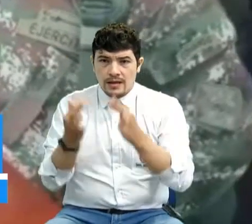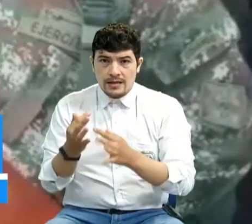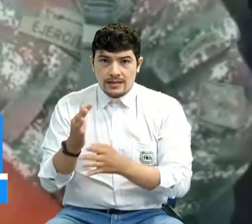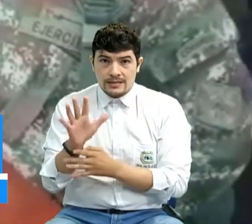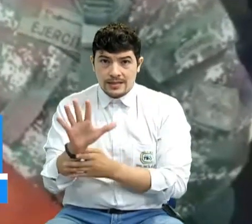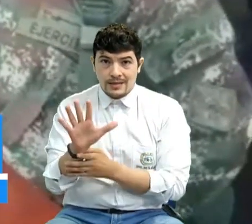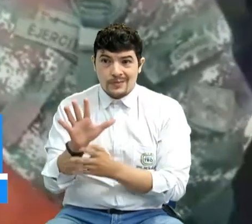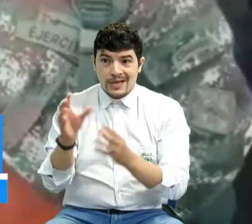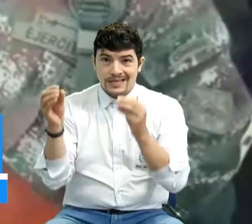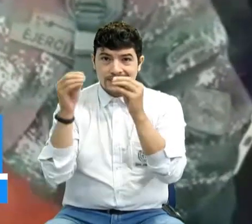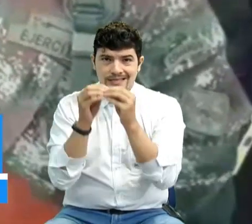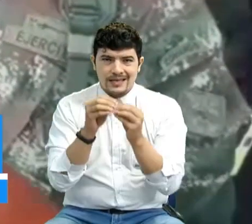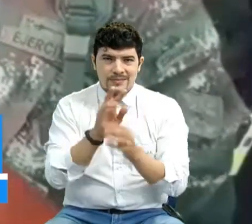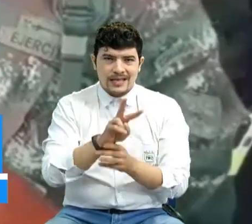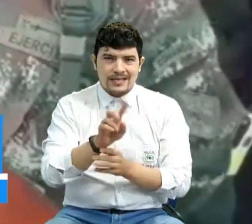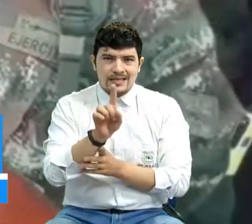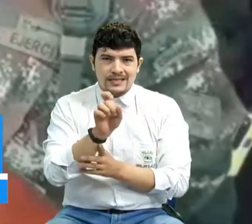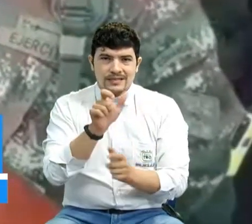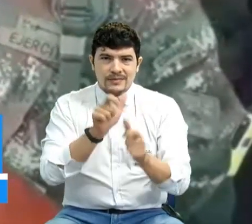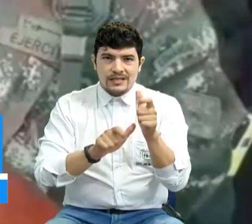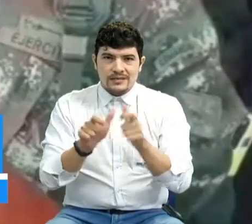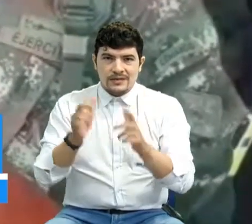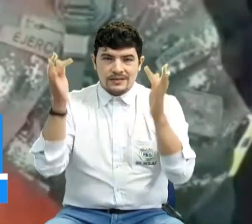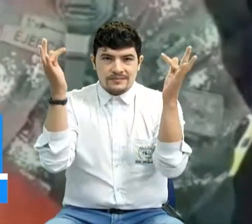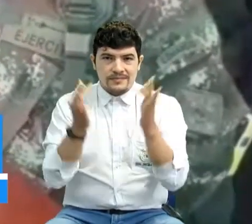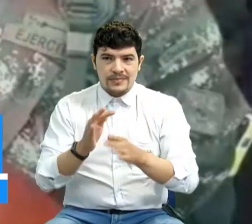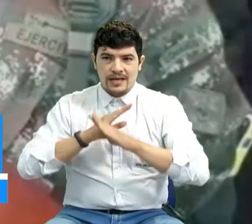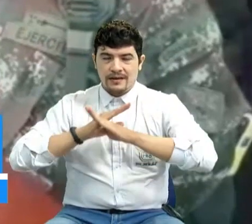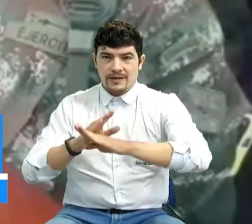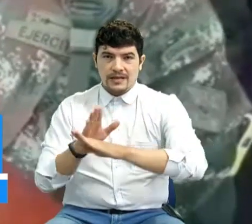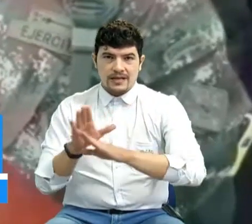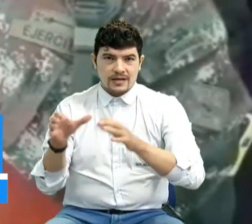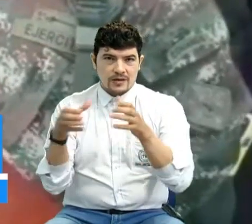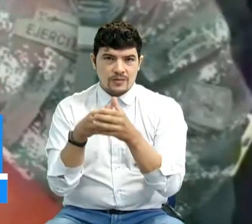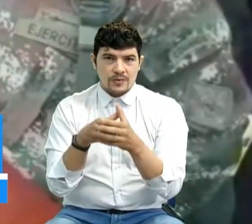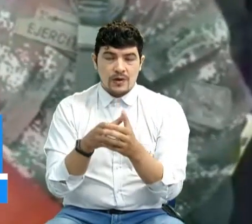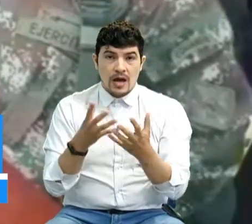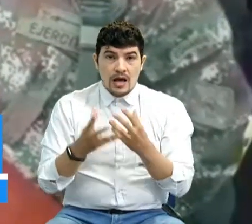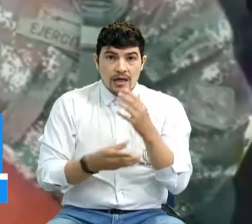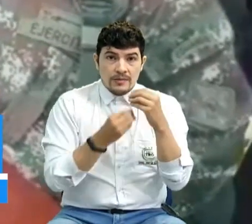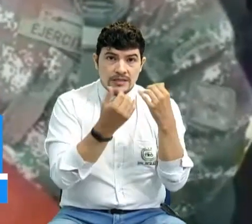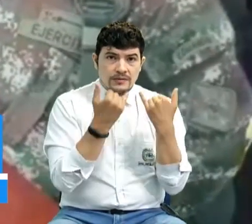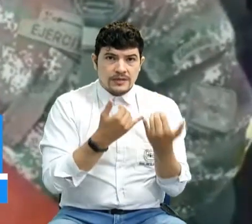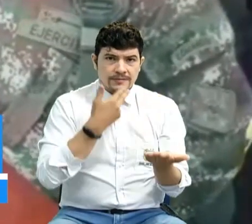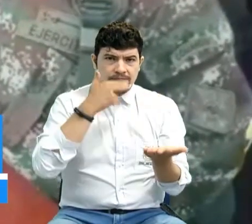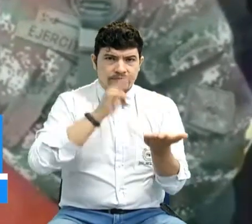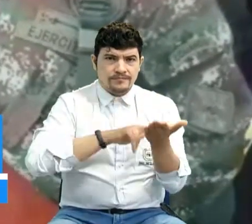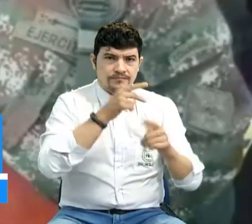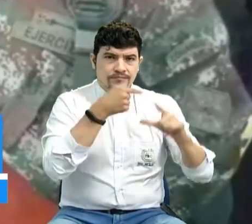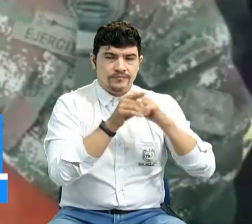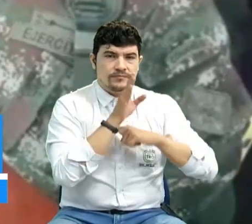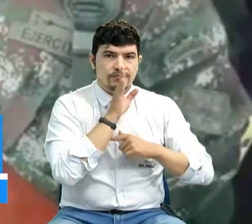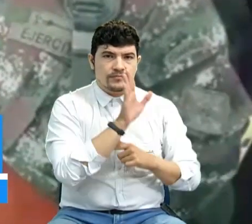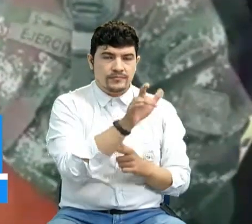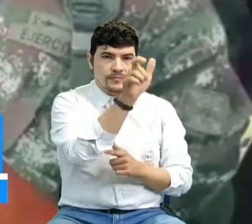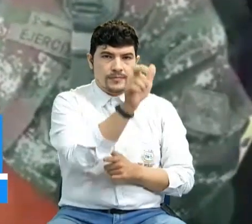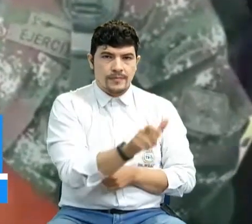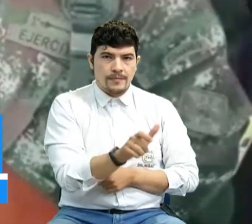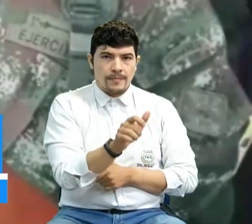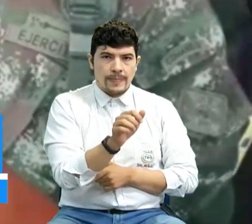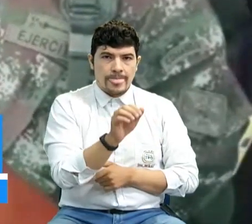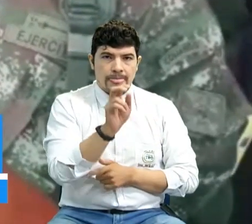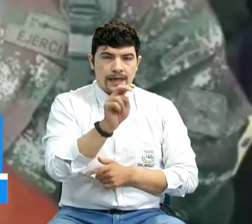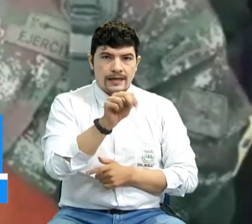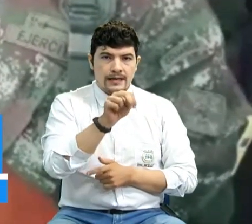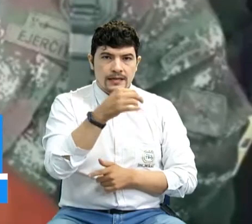los integrantes. Y está hoy todavía vigente la orden de captura del contraventor penal conocido como